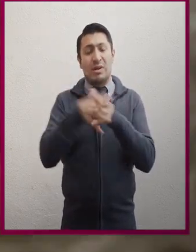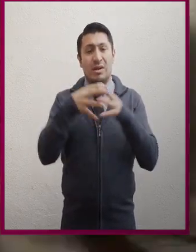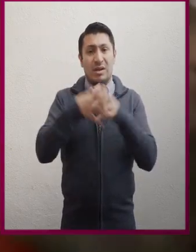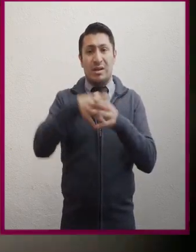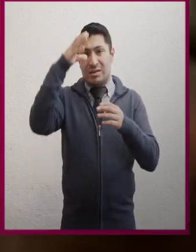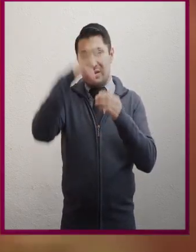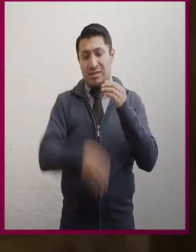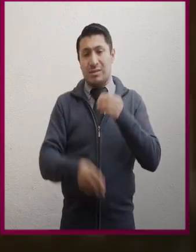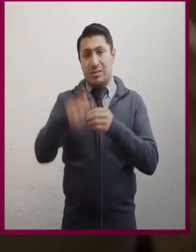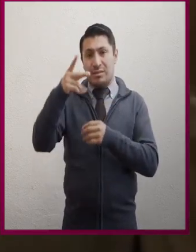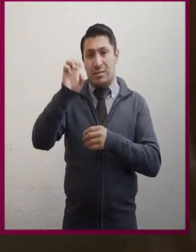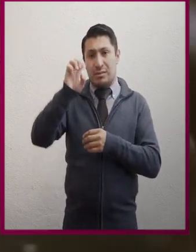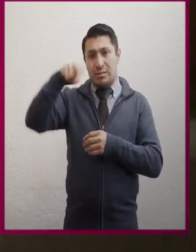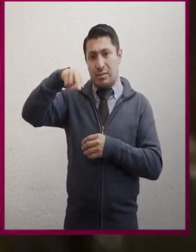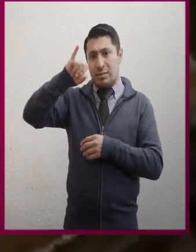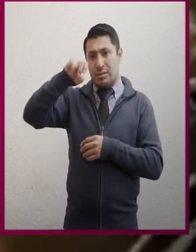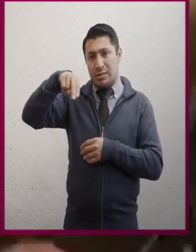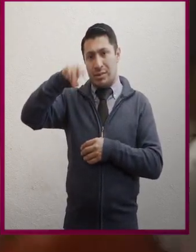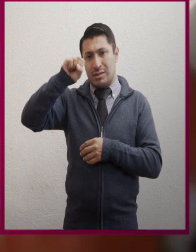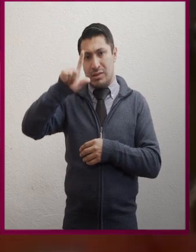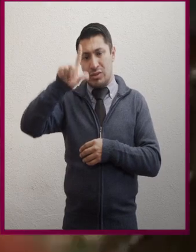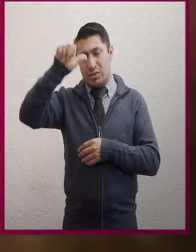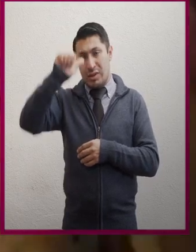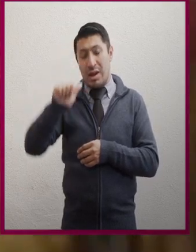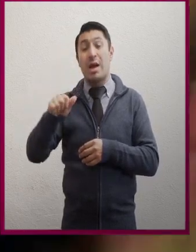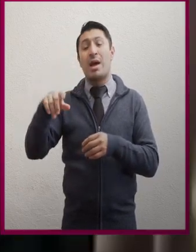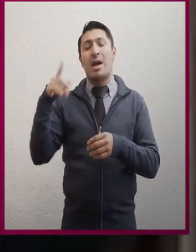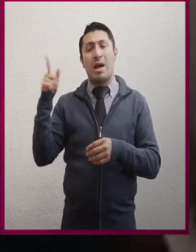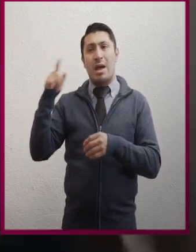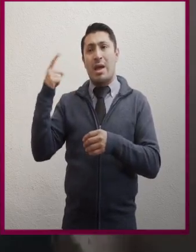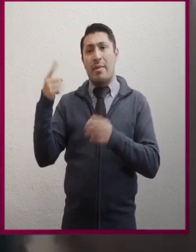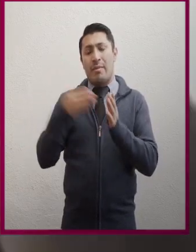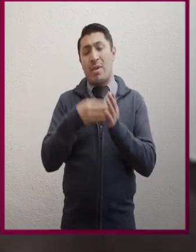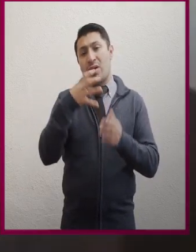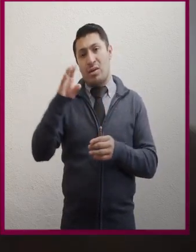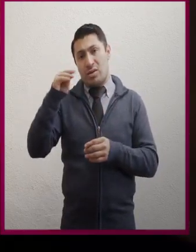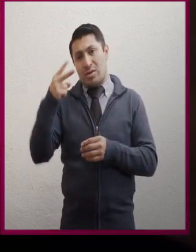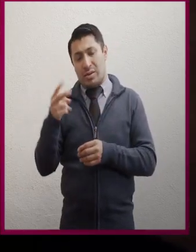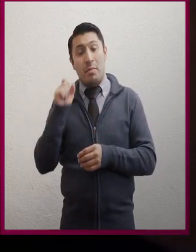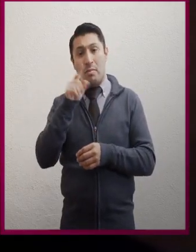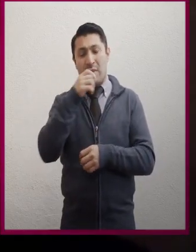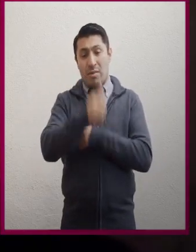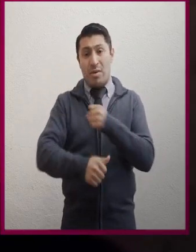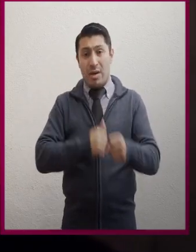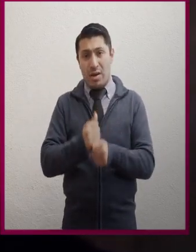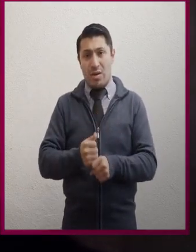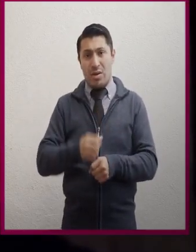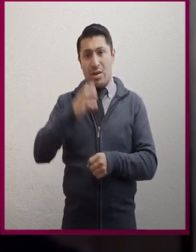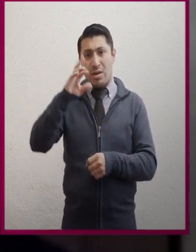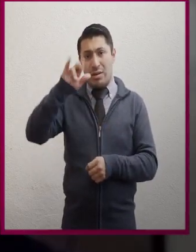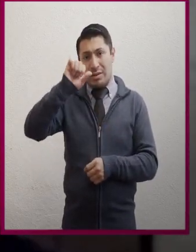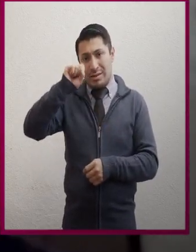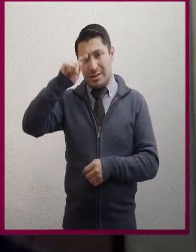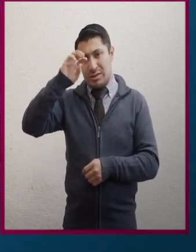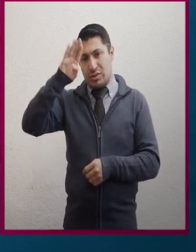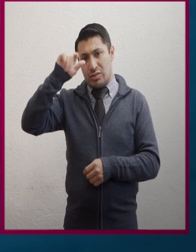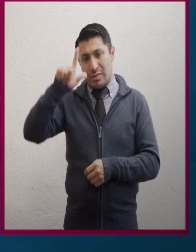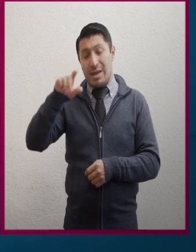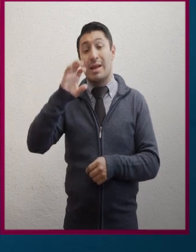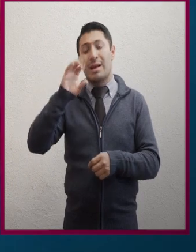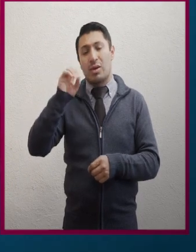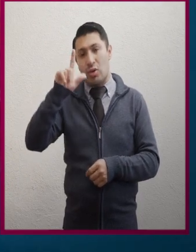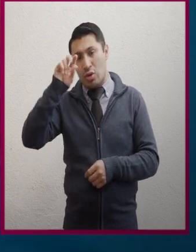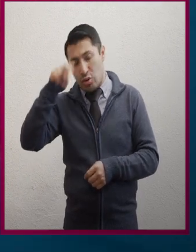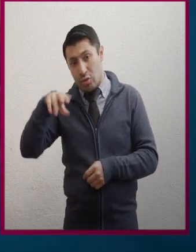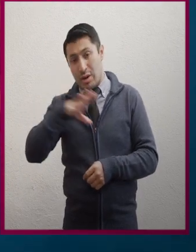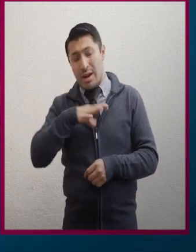musulmán concluyó en la península ibérica hasta 1492, el mismo año que Cristóbal Colón topaba con las islas